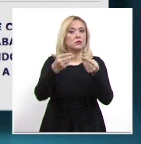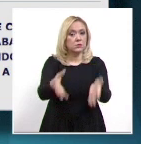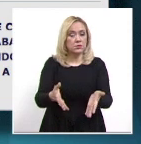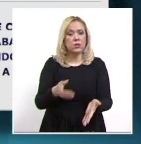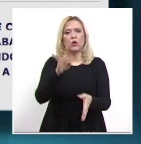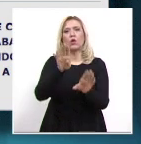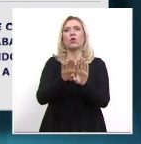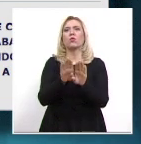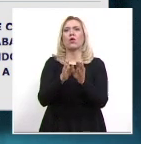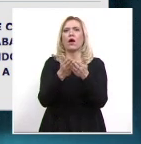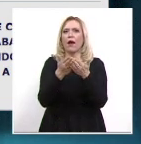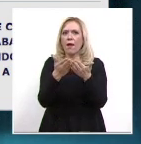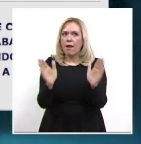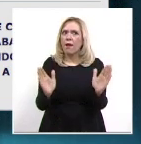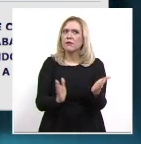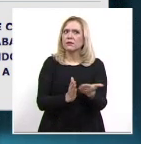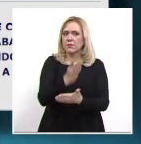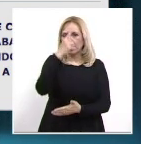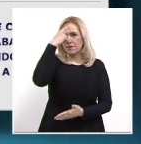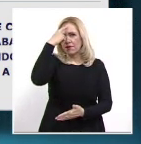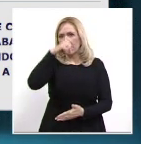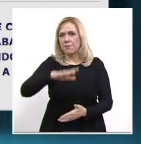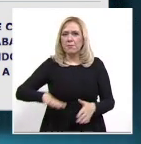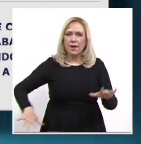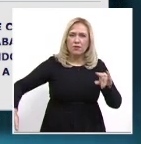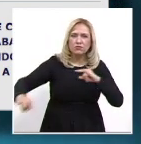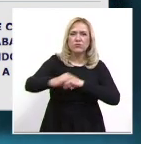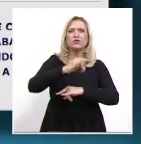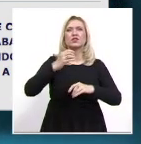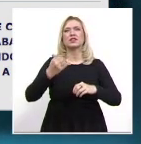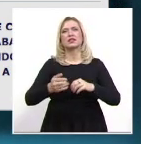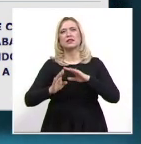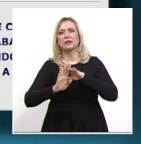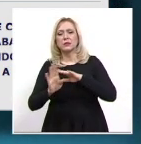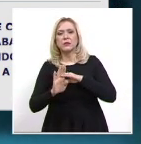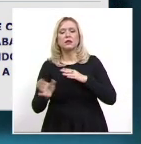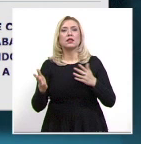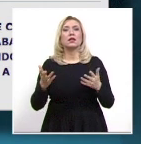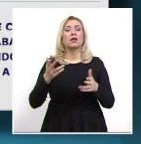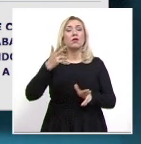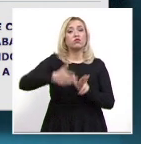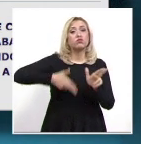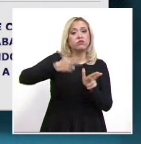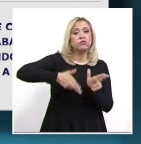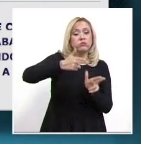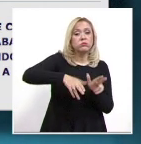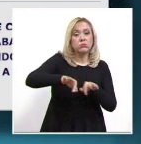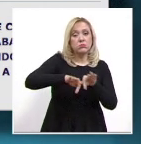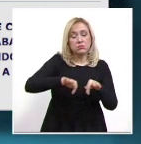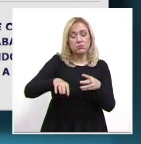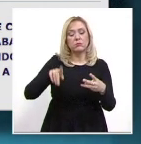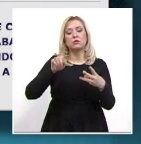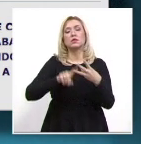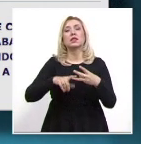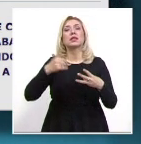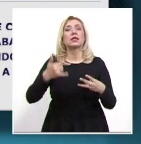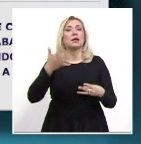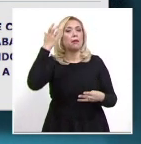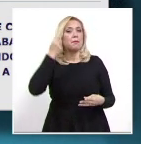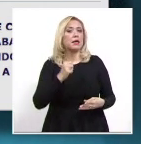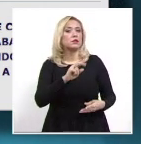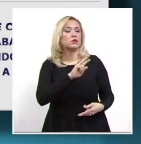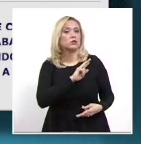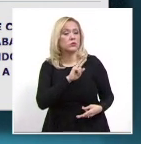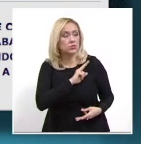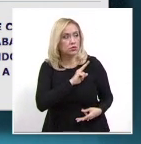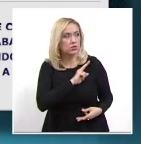en los sistemas de movilidad, una sobre jubilación de trabajadores ferrocarrileros y una más sobre pensión por viudez,